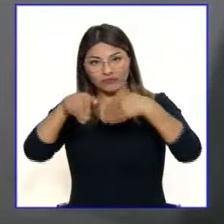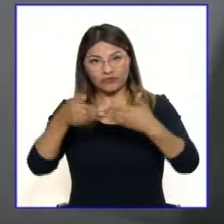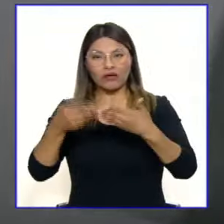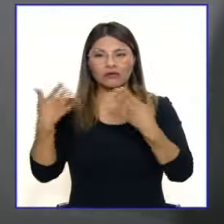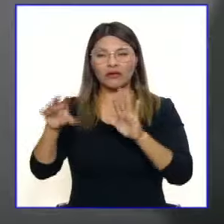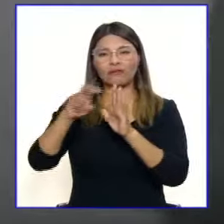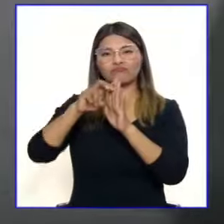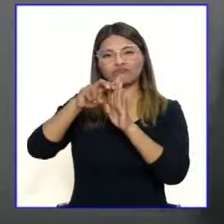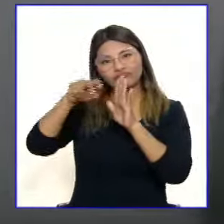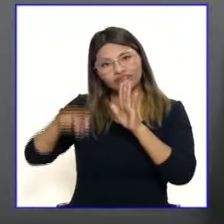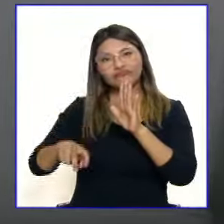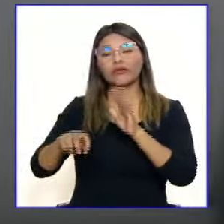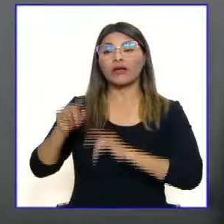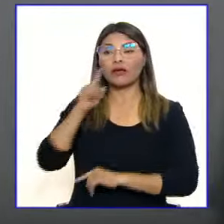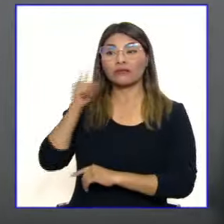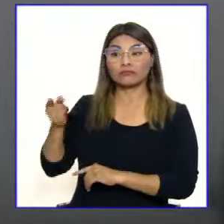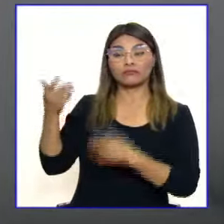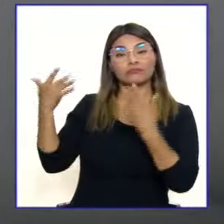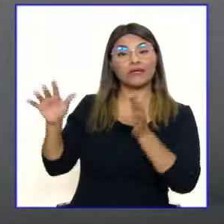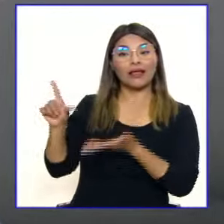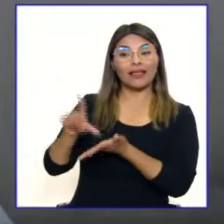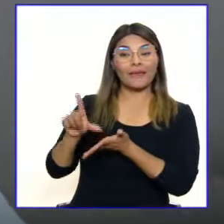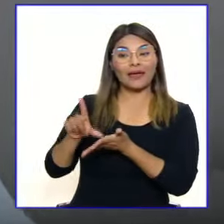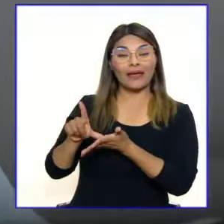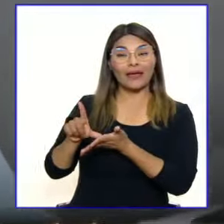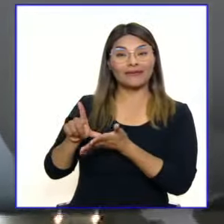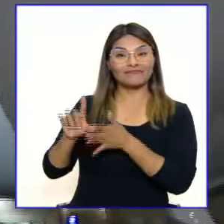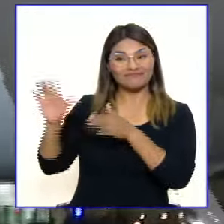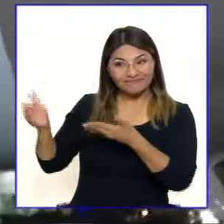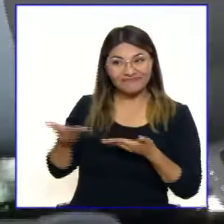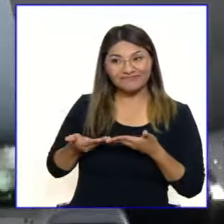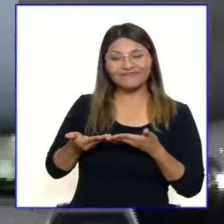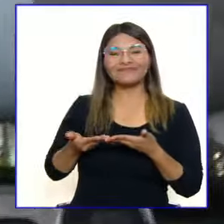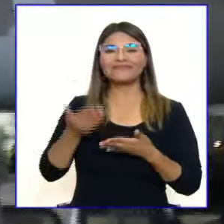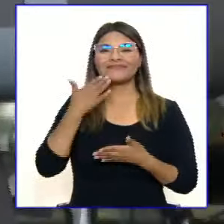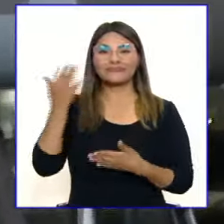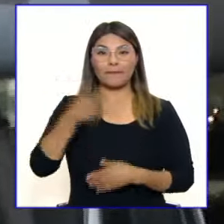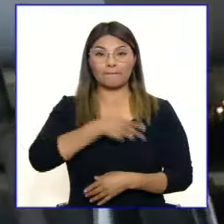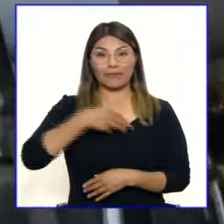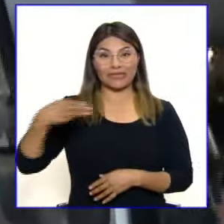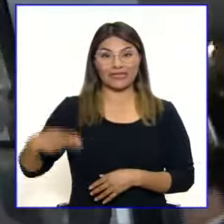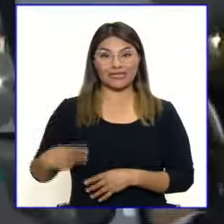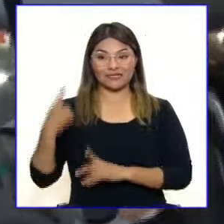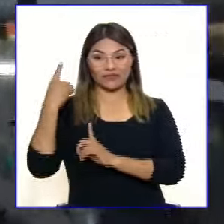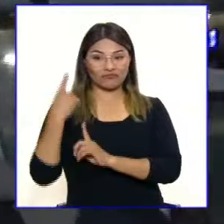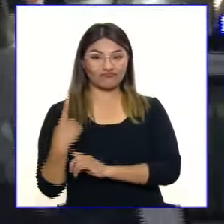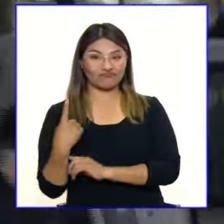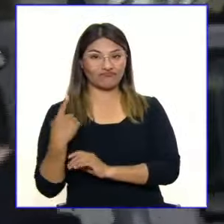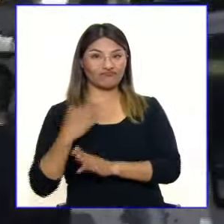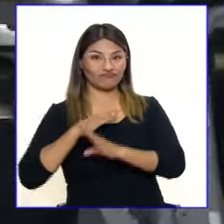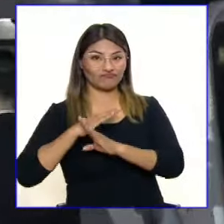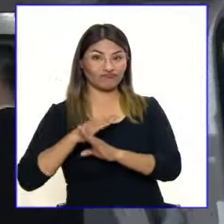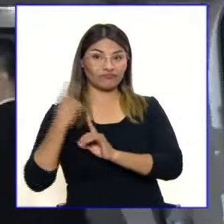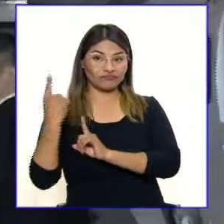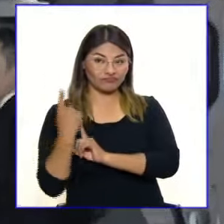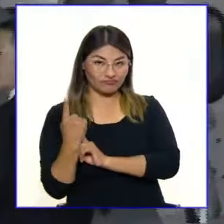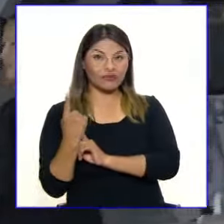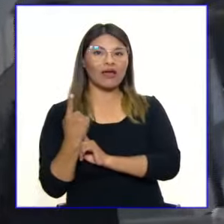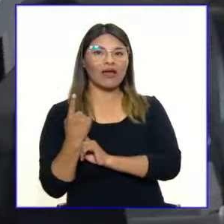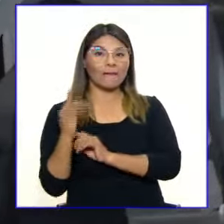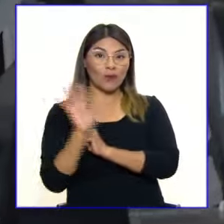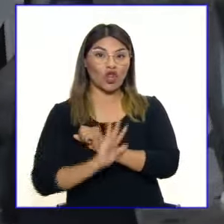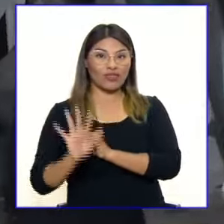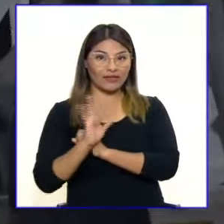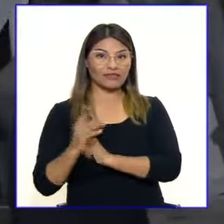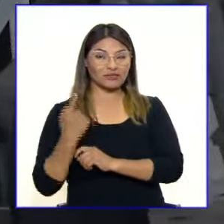y siendo recibido por el ministro de Defensa, Walter Astudillo